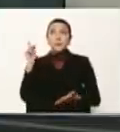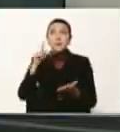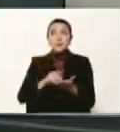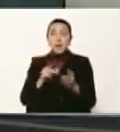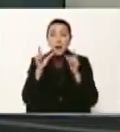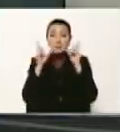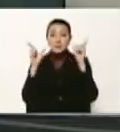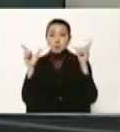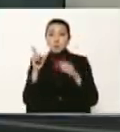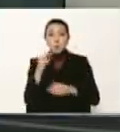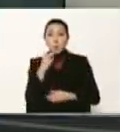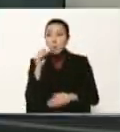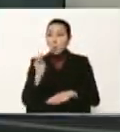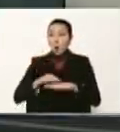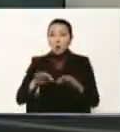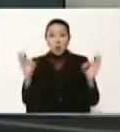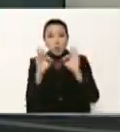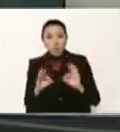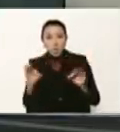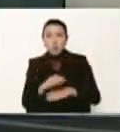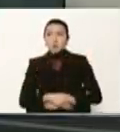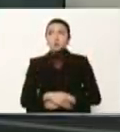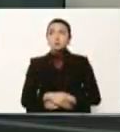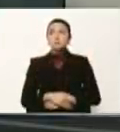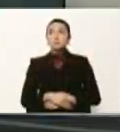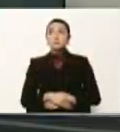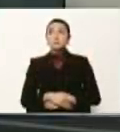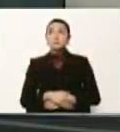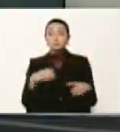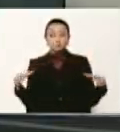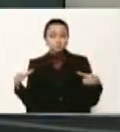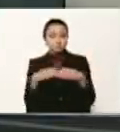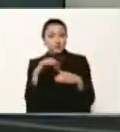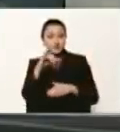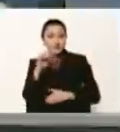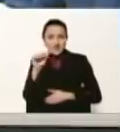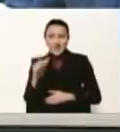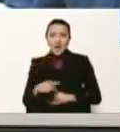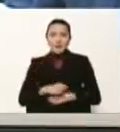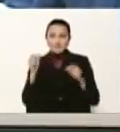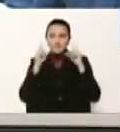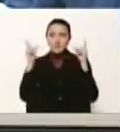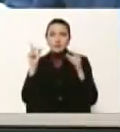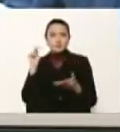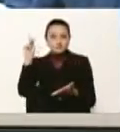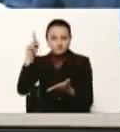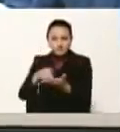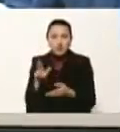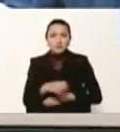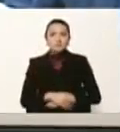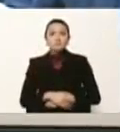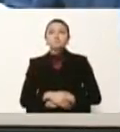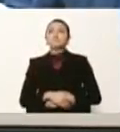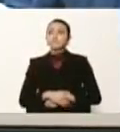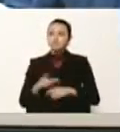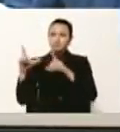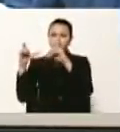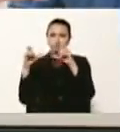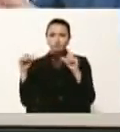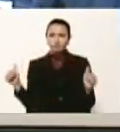sorpresa. Ningún jefe de la CIA se mueve por sorpresa, pero llega a Brasil. Allí sí se toma la foto con